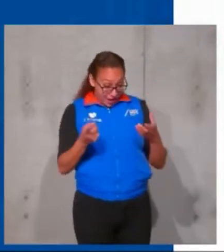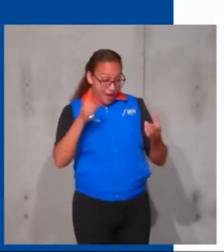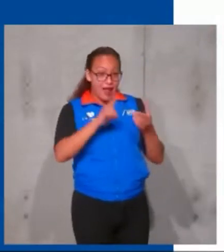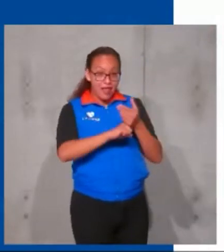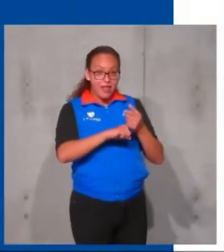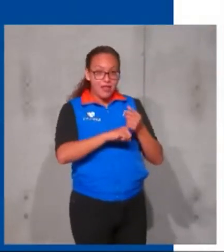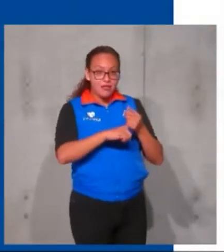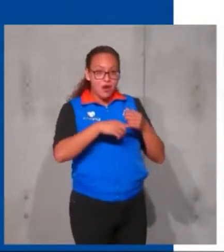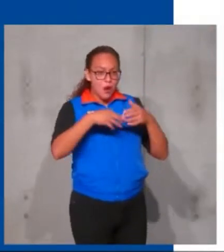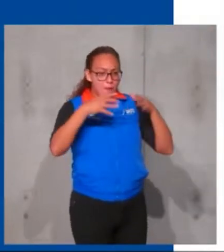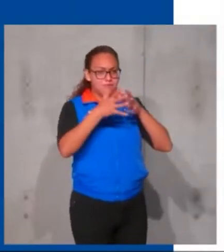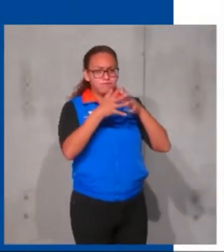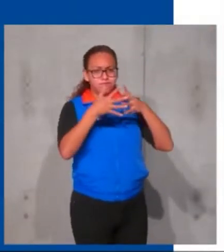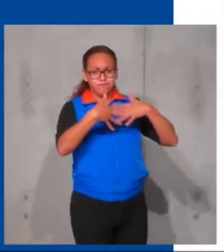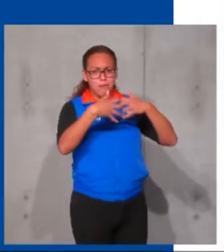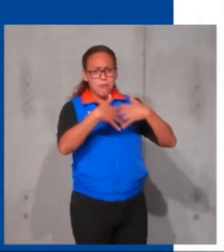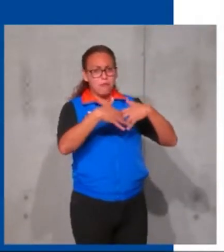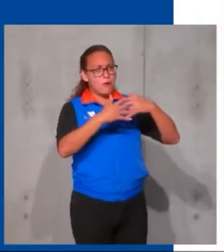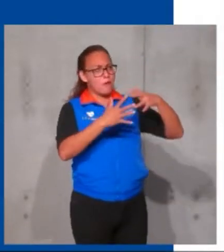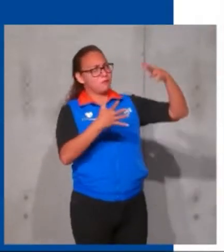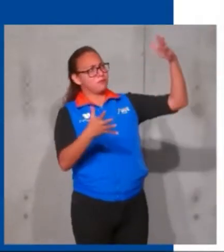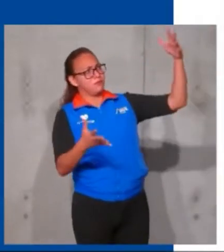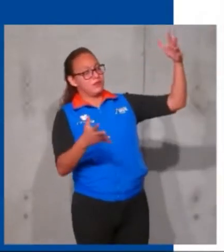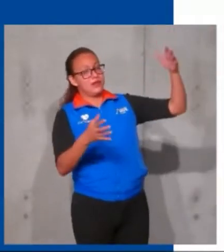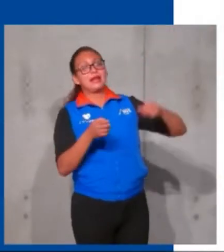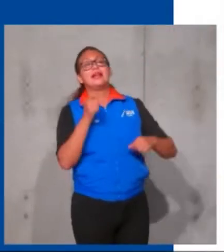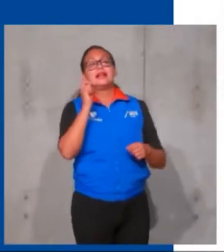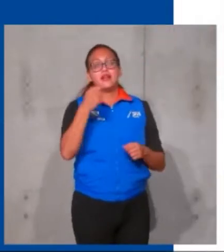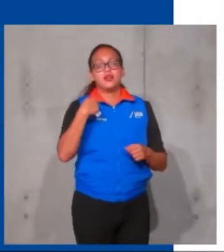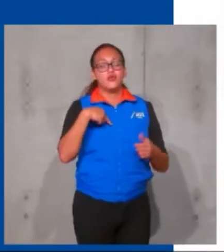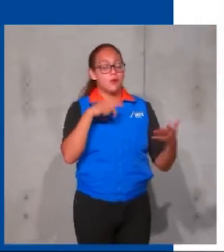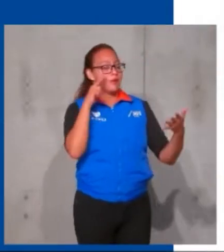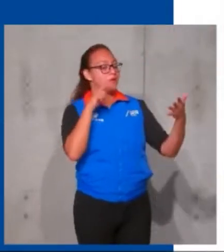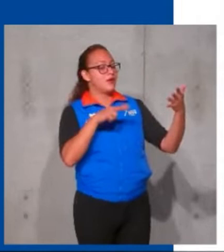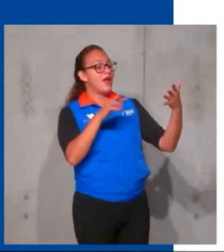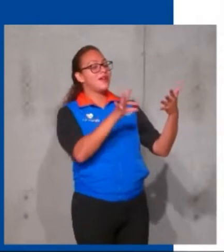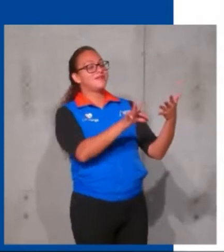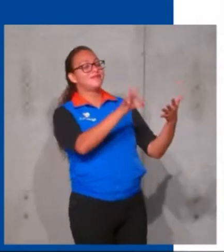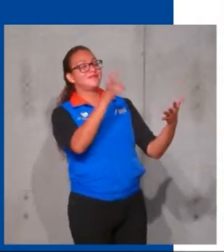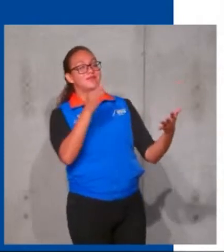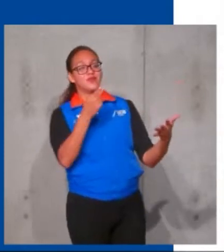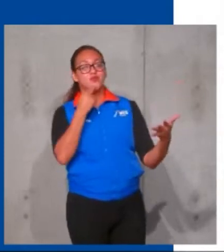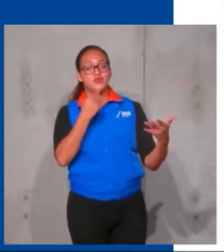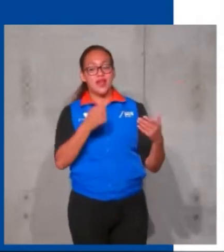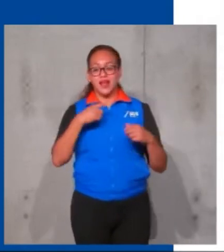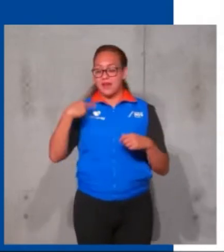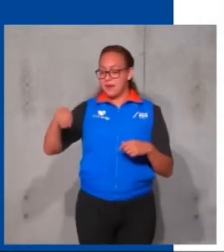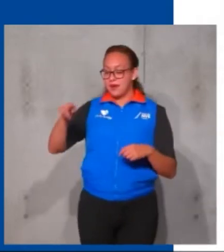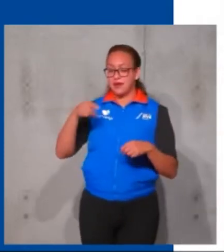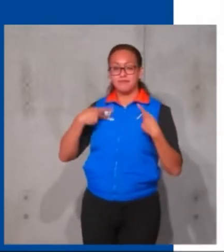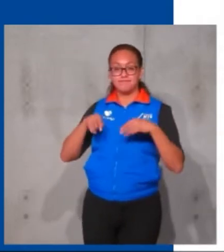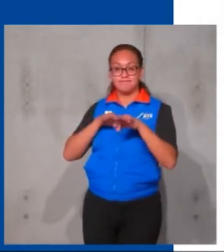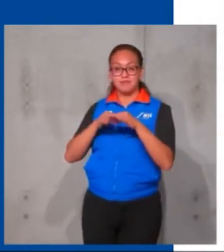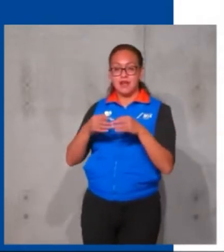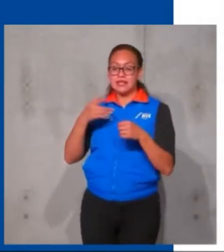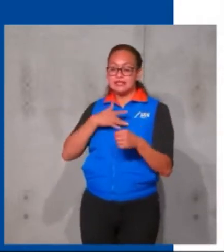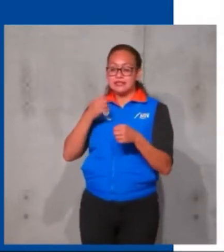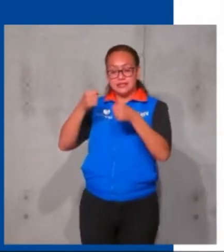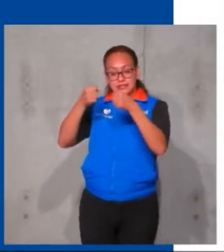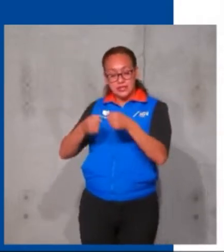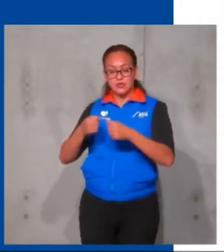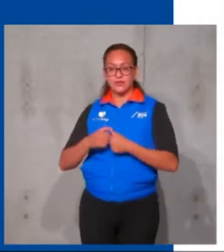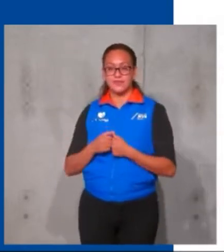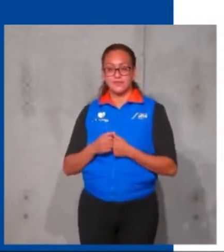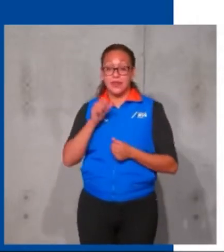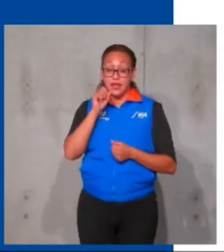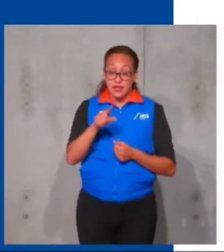importantes de nuestro sector sería ¿no? La salud y la seguridad de nuestros empleados. También